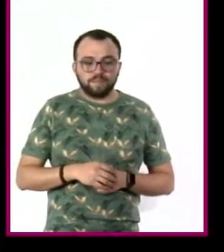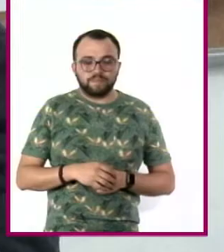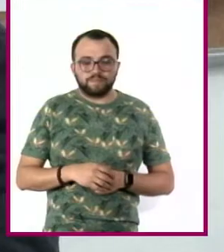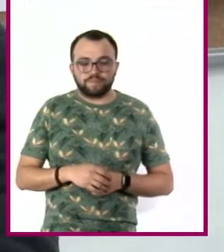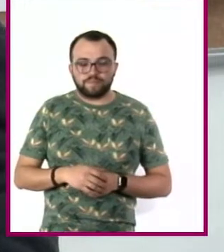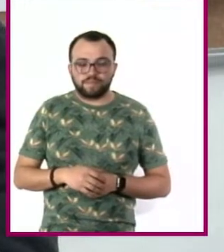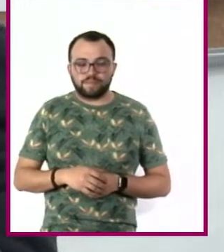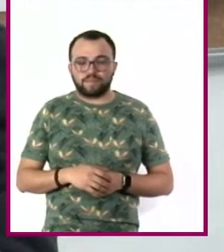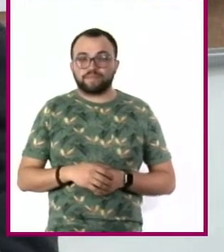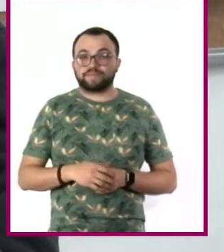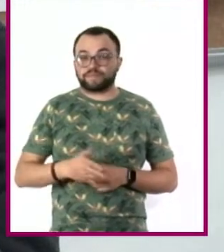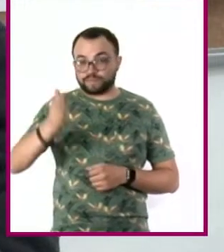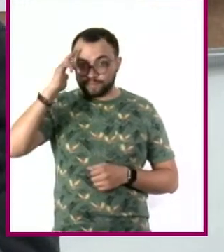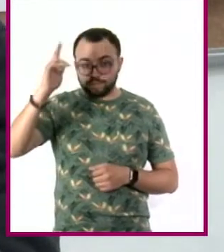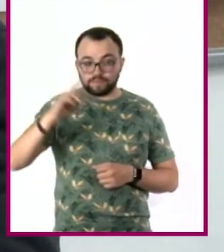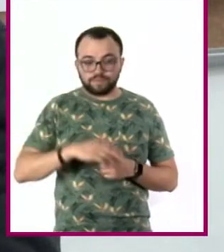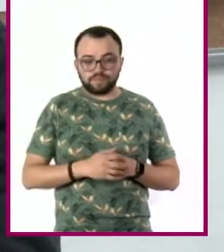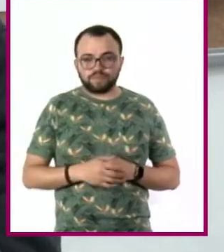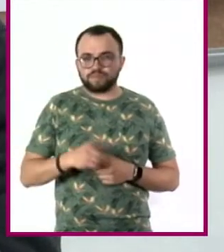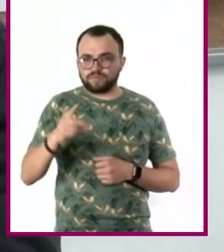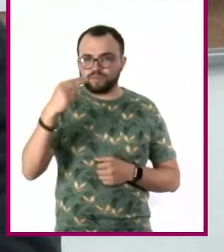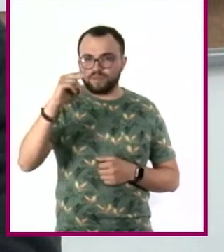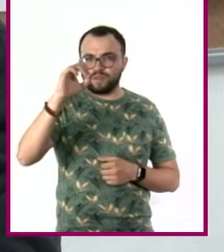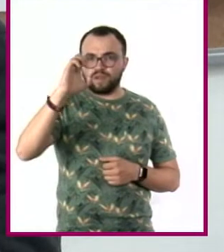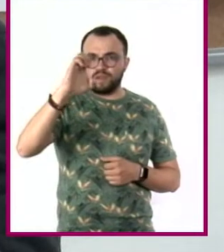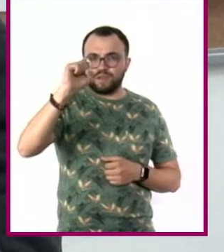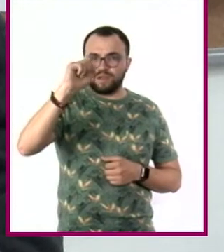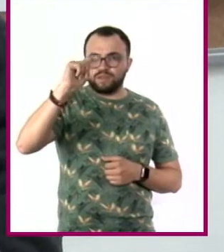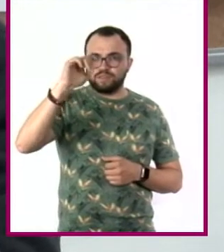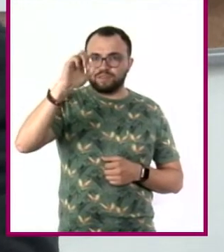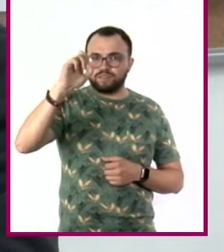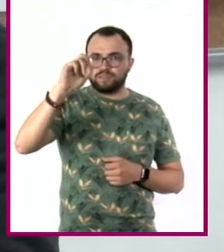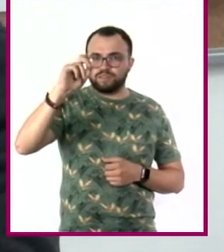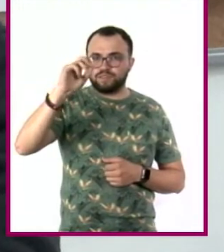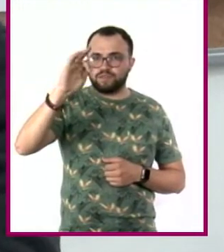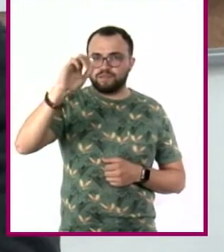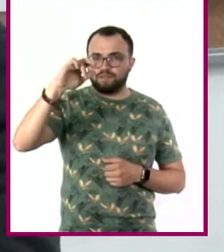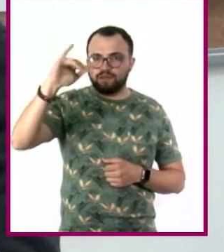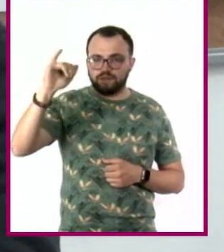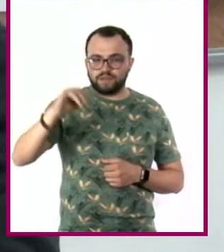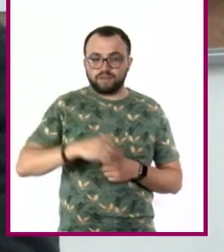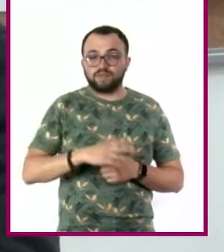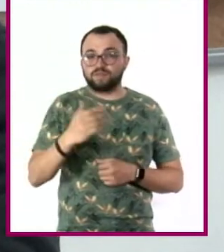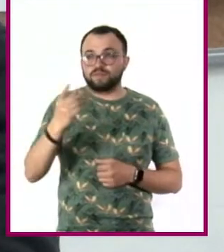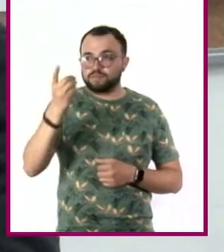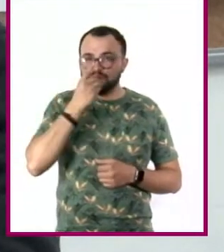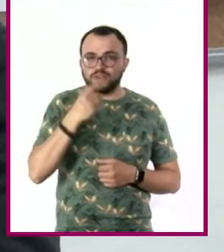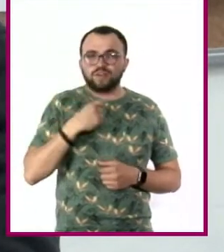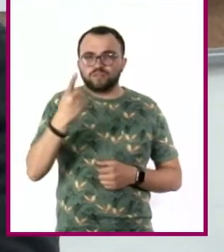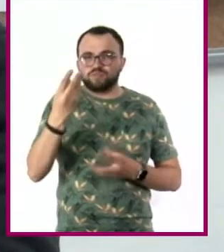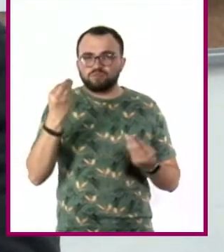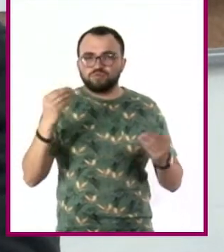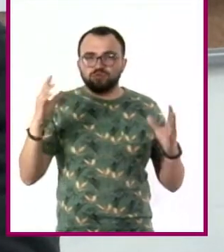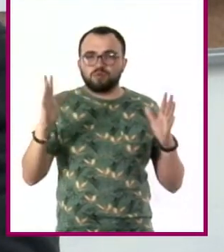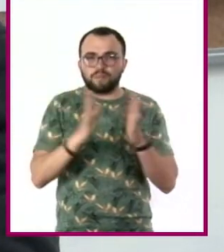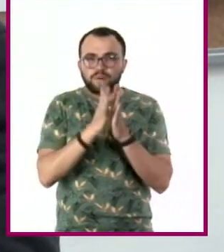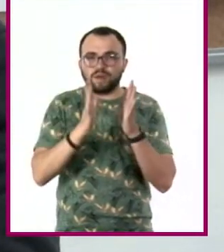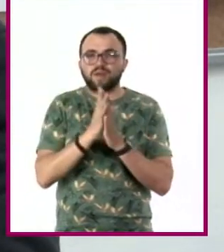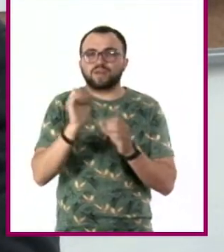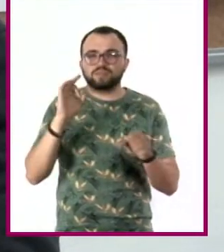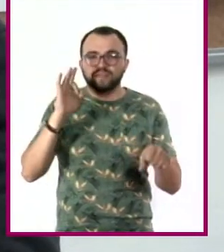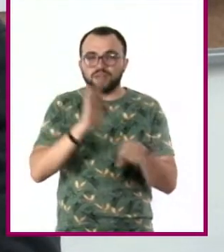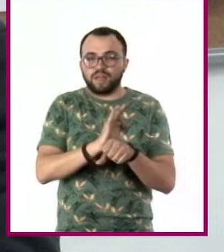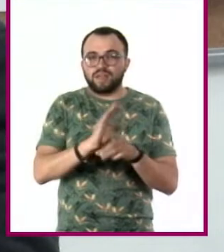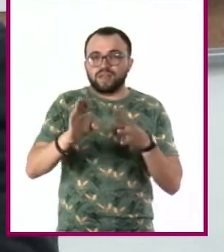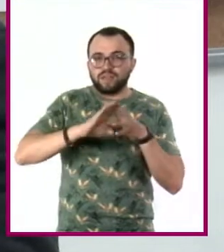Diga. Hola, ¿eres Stephanie Ang? Me contaron que durante varios años participaste en la defensa de los migrantes que